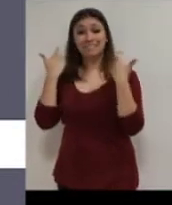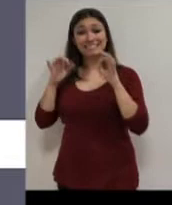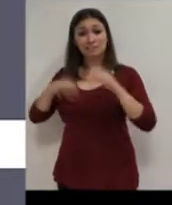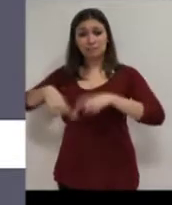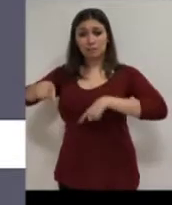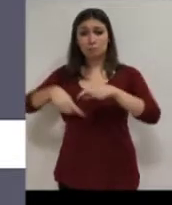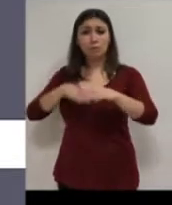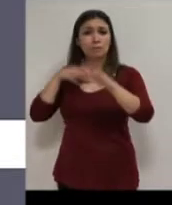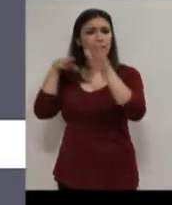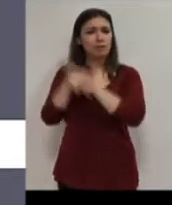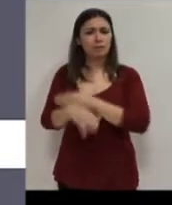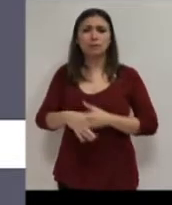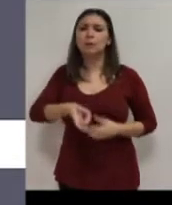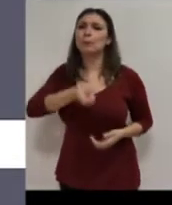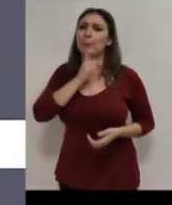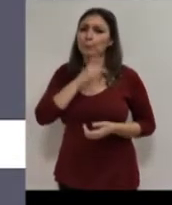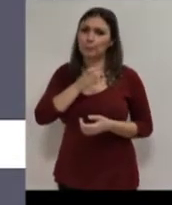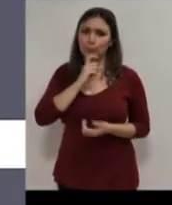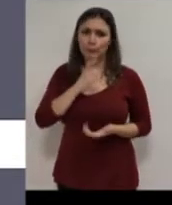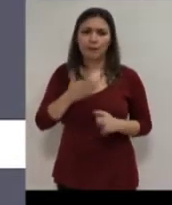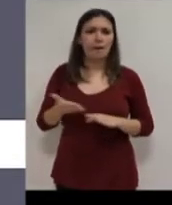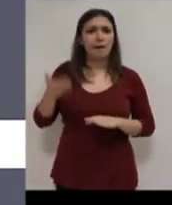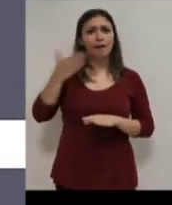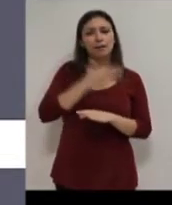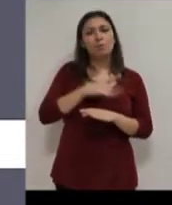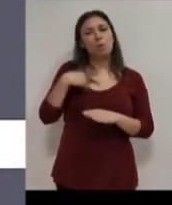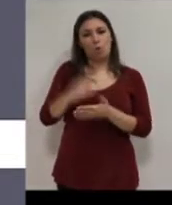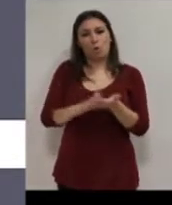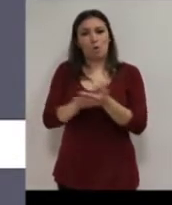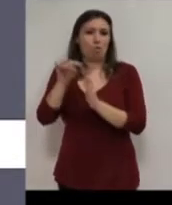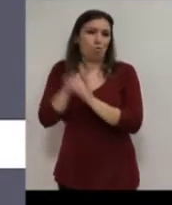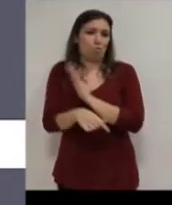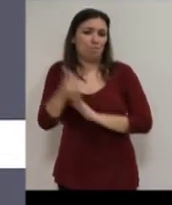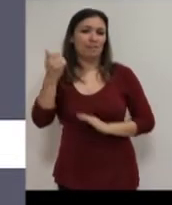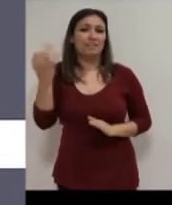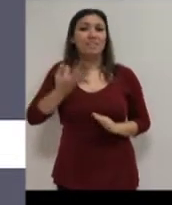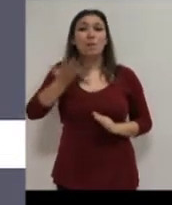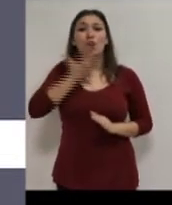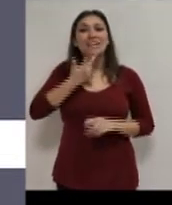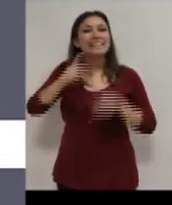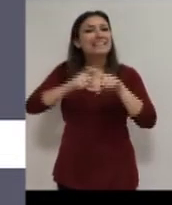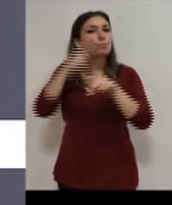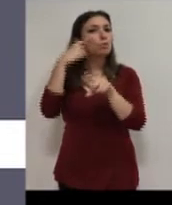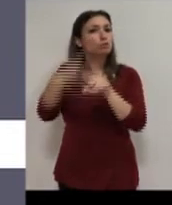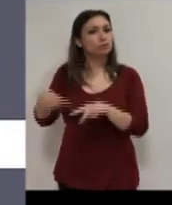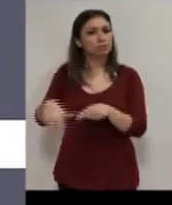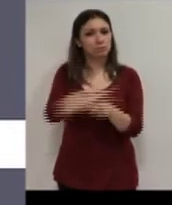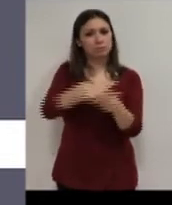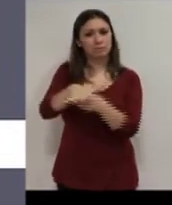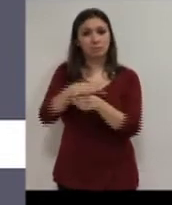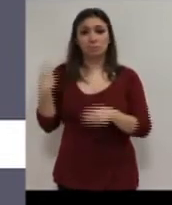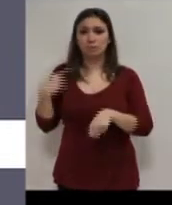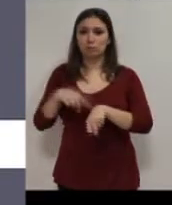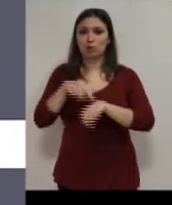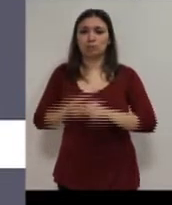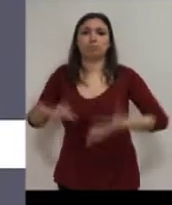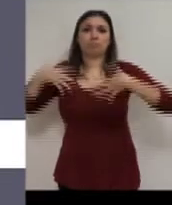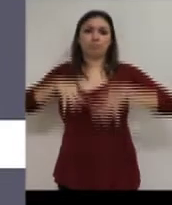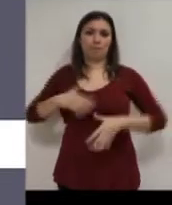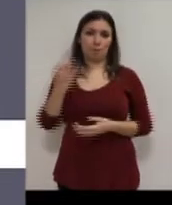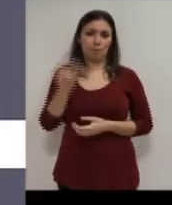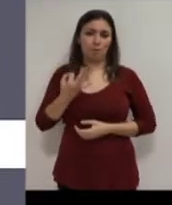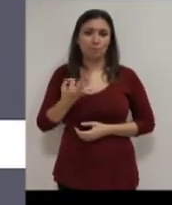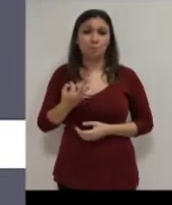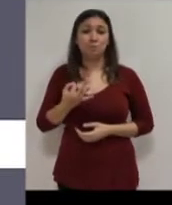veces en la cadena del transporte accesible, no es fácil llegar a eso, se necesita, bueno, luego lo comentaré un poco, conocimientos de varias disciplinas, yo